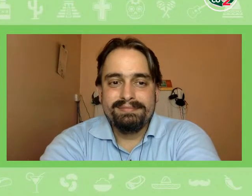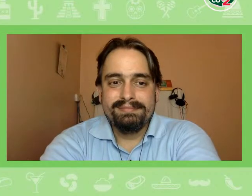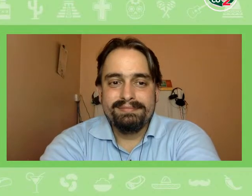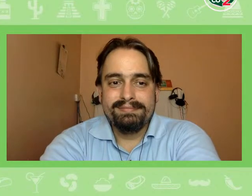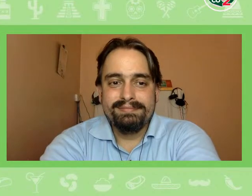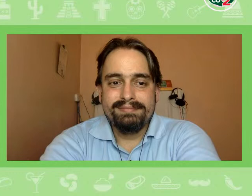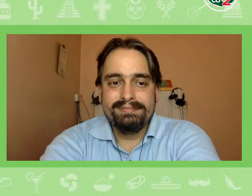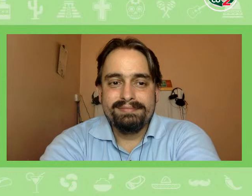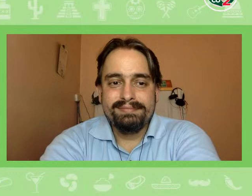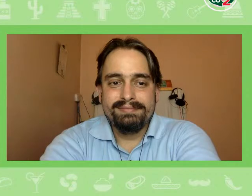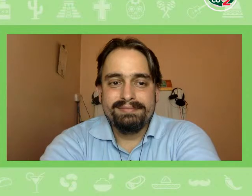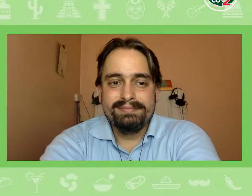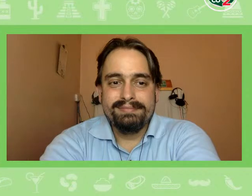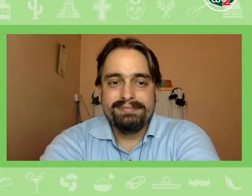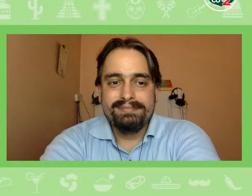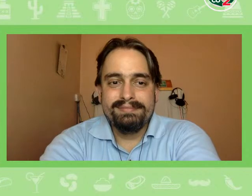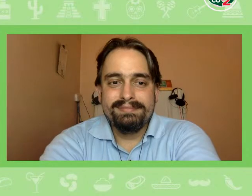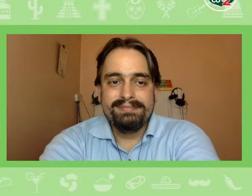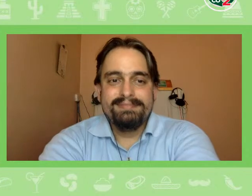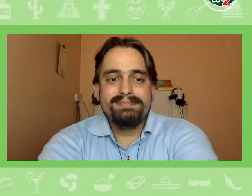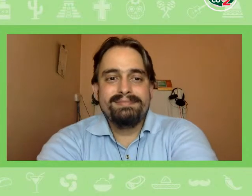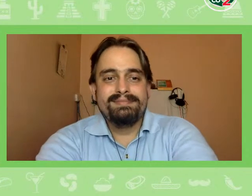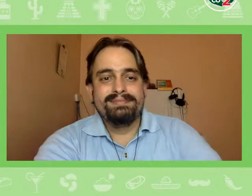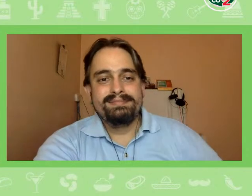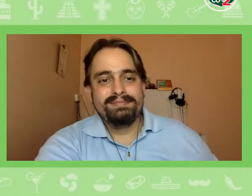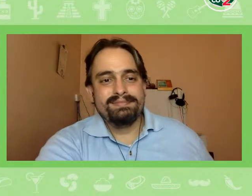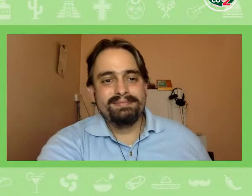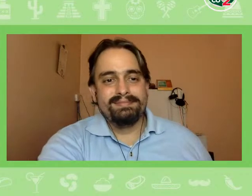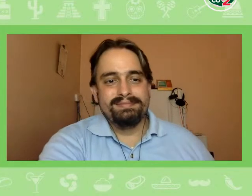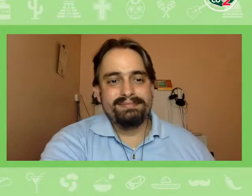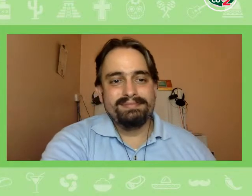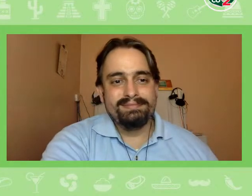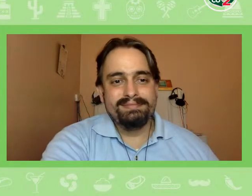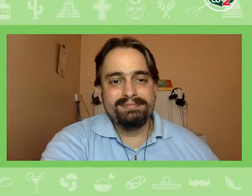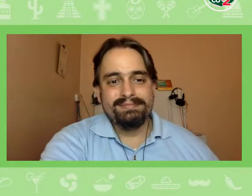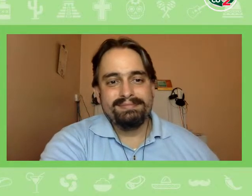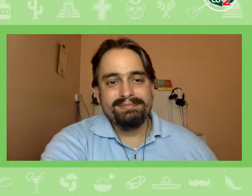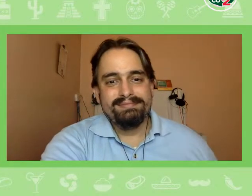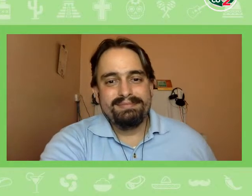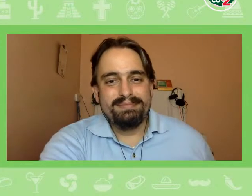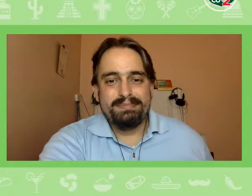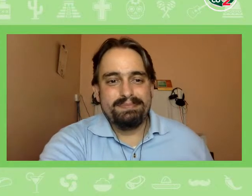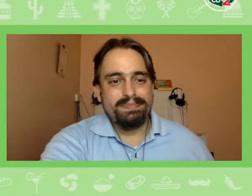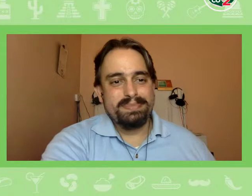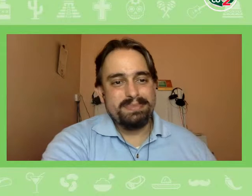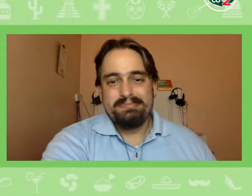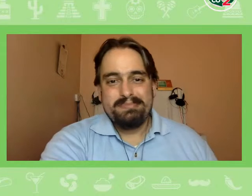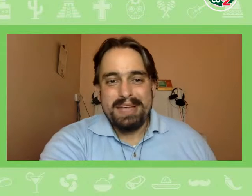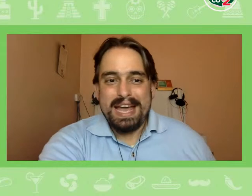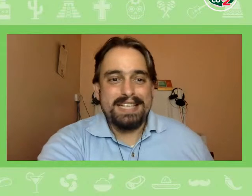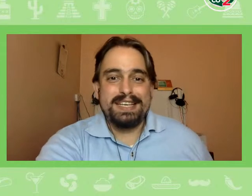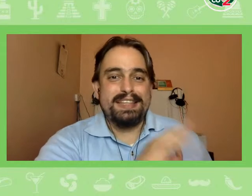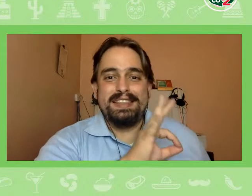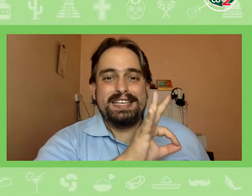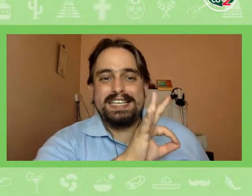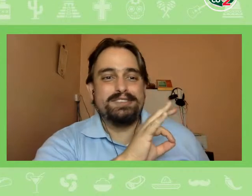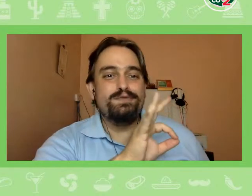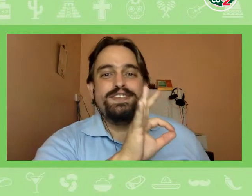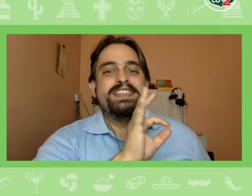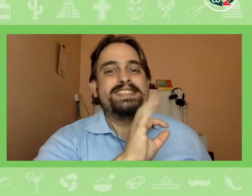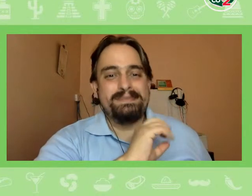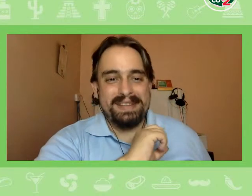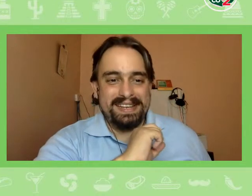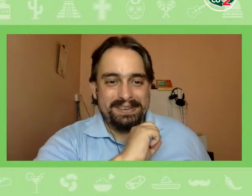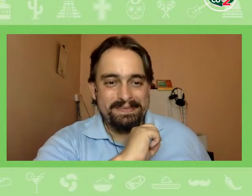país tienes unas vacaciones de que les gusta una semanita siete días en un hotel estos 73